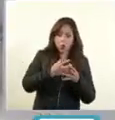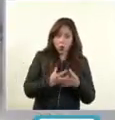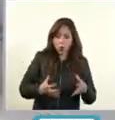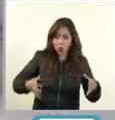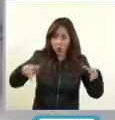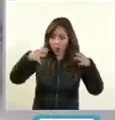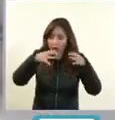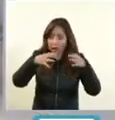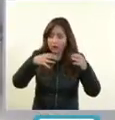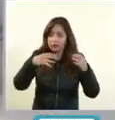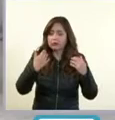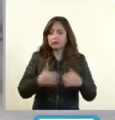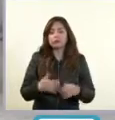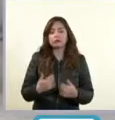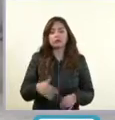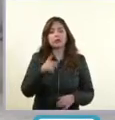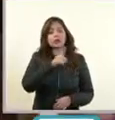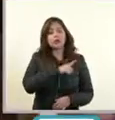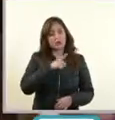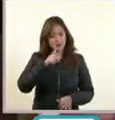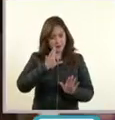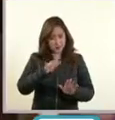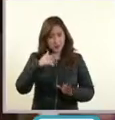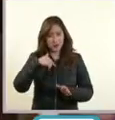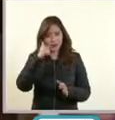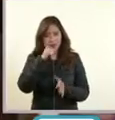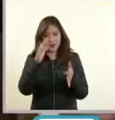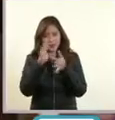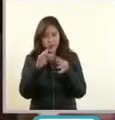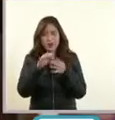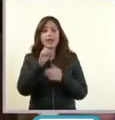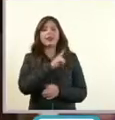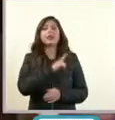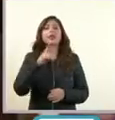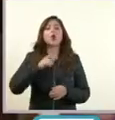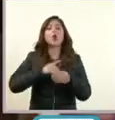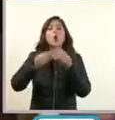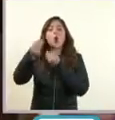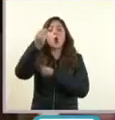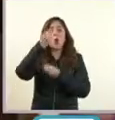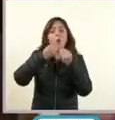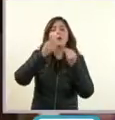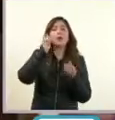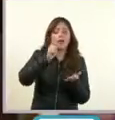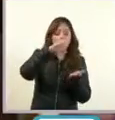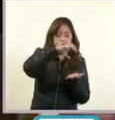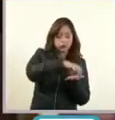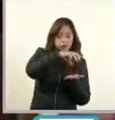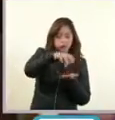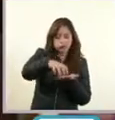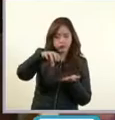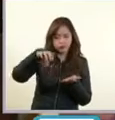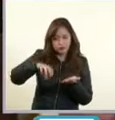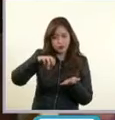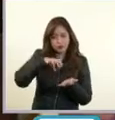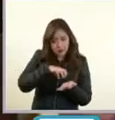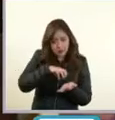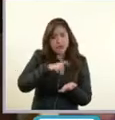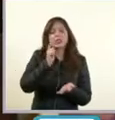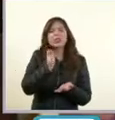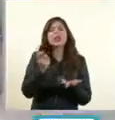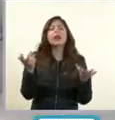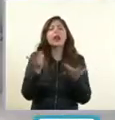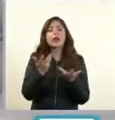sí. hemos hablado hasta el cansancio aquí del tamaño de las porciones. Los sí. tamaños de la porción van a ser